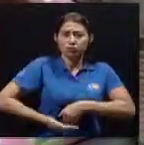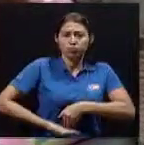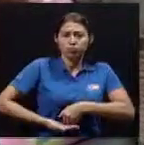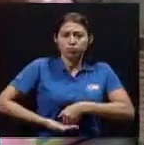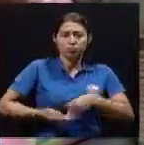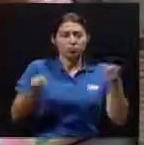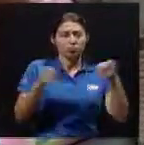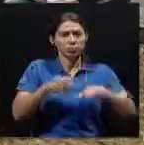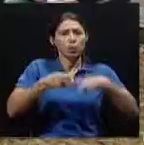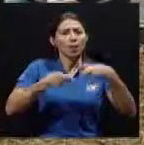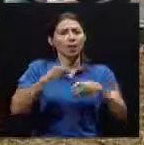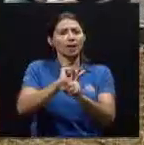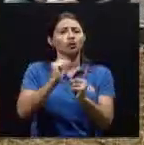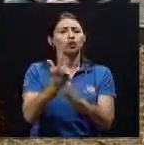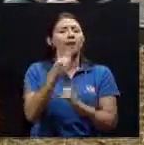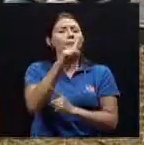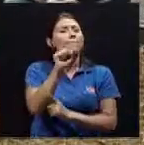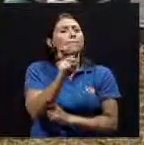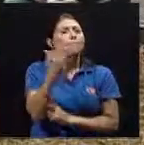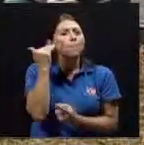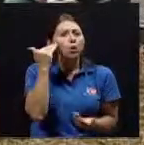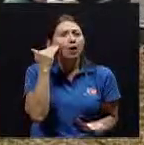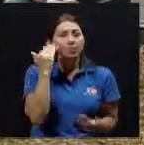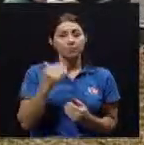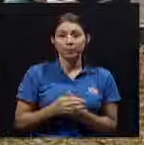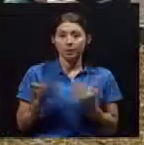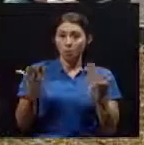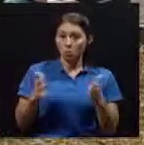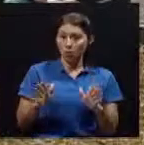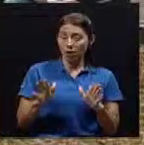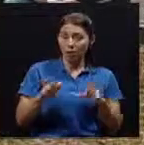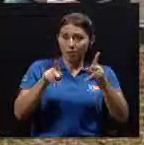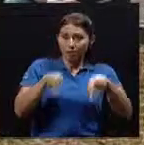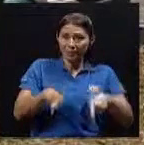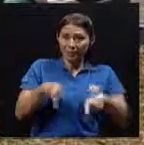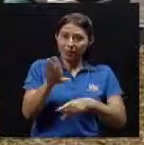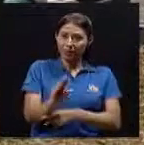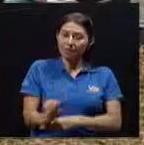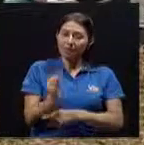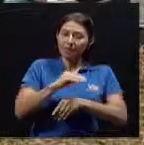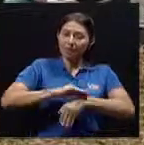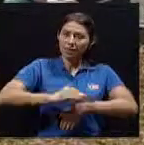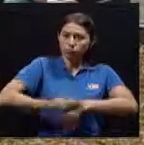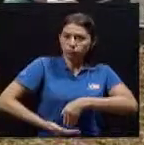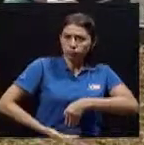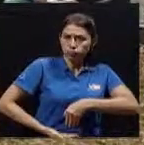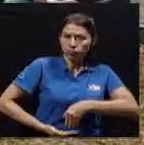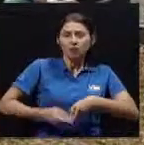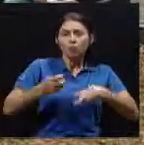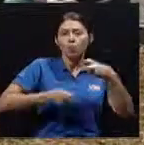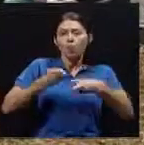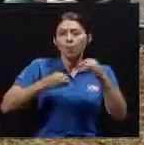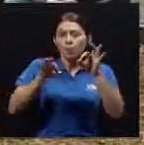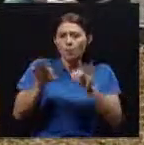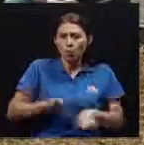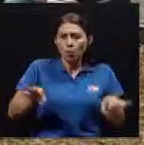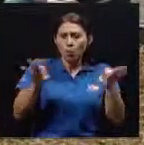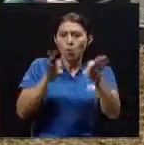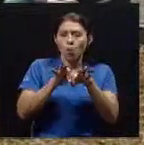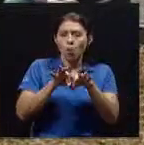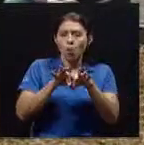social? Bueno, el embarazo en adolescentes es en realidad un problema muy importante